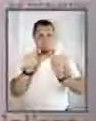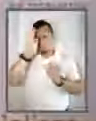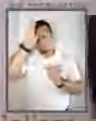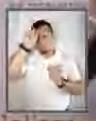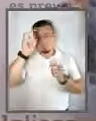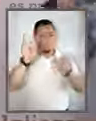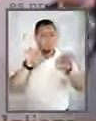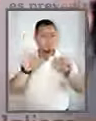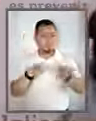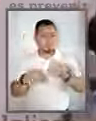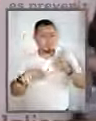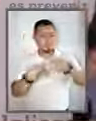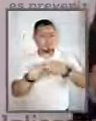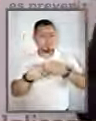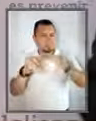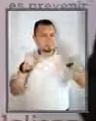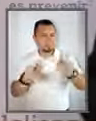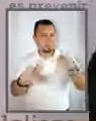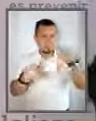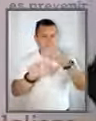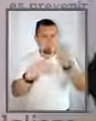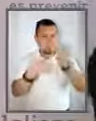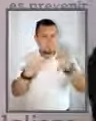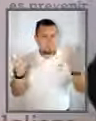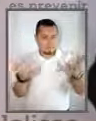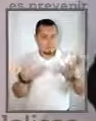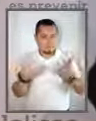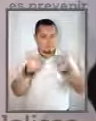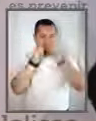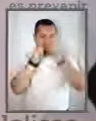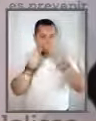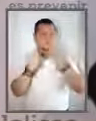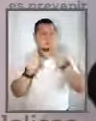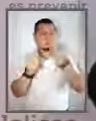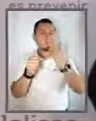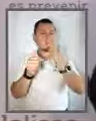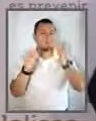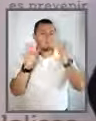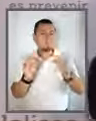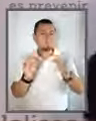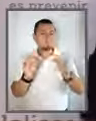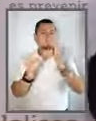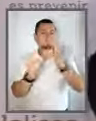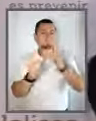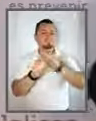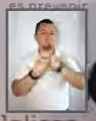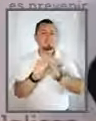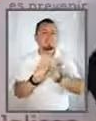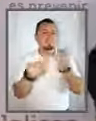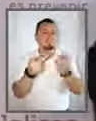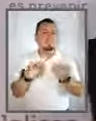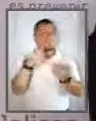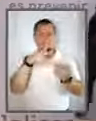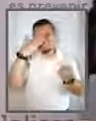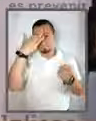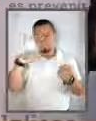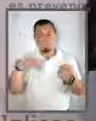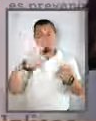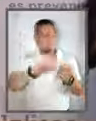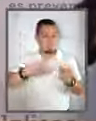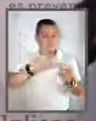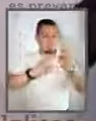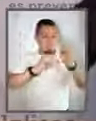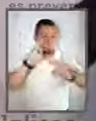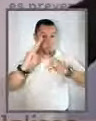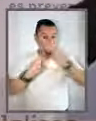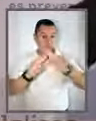están trabajando intensamente para enfrentar de la mejor manera la pandemia que en este momento azota al mundo, al